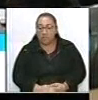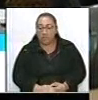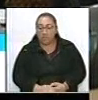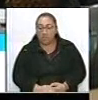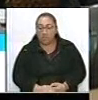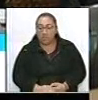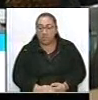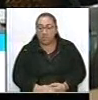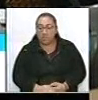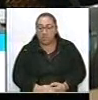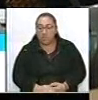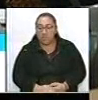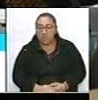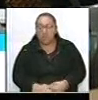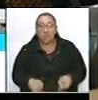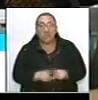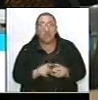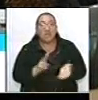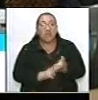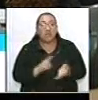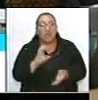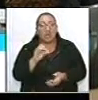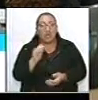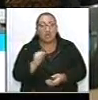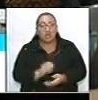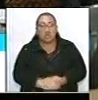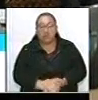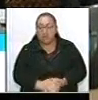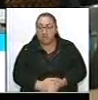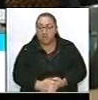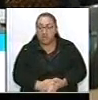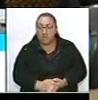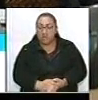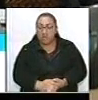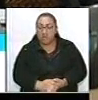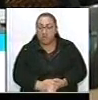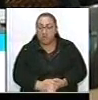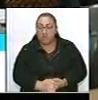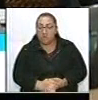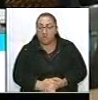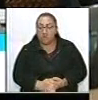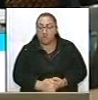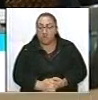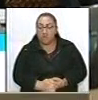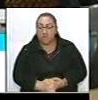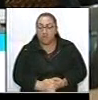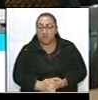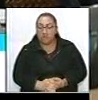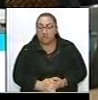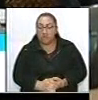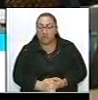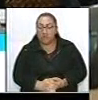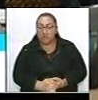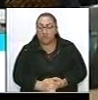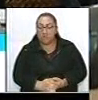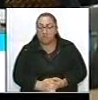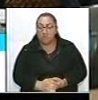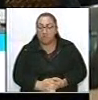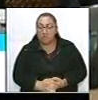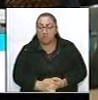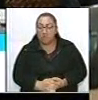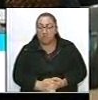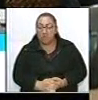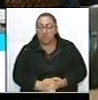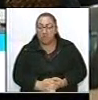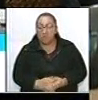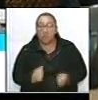También se vuelve el CAS, porque mucho actualmente se cometen muchas injusticias, porque nosotros vivimos de